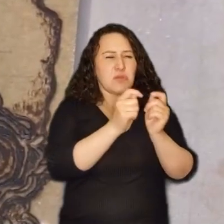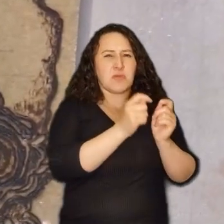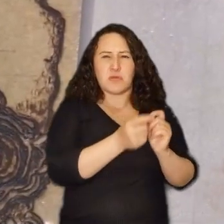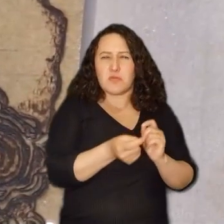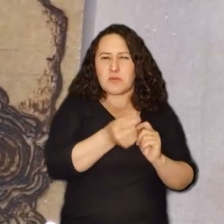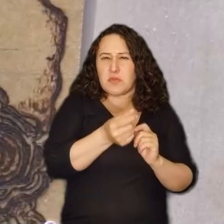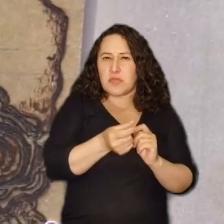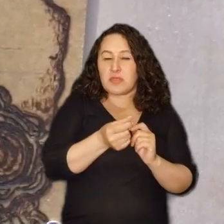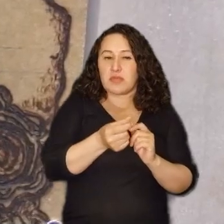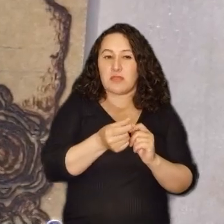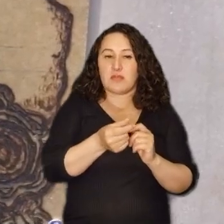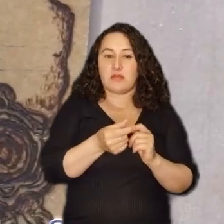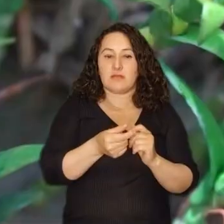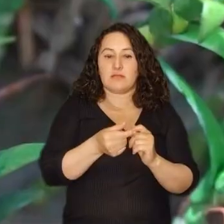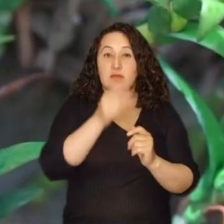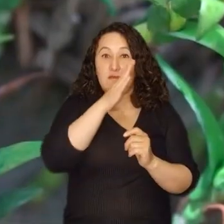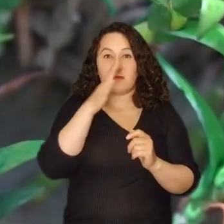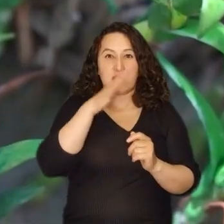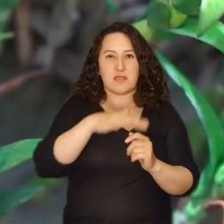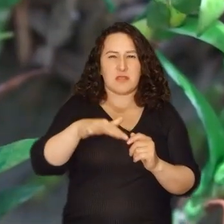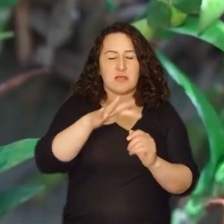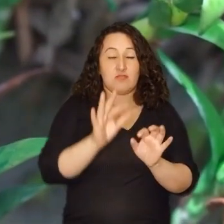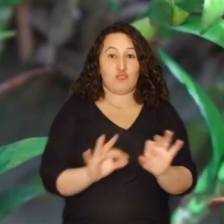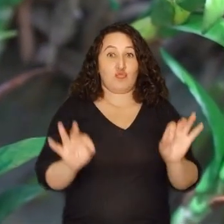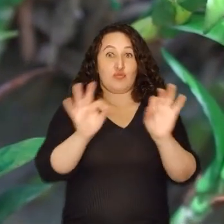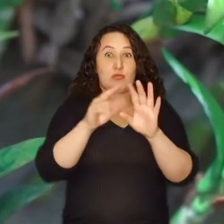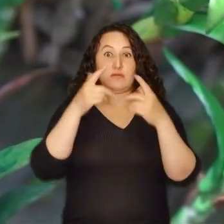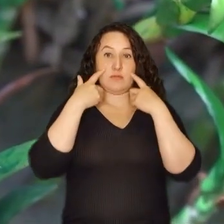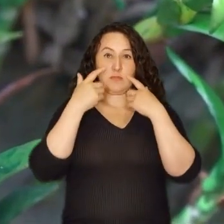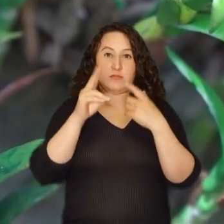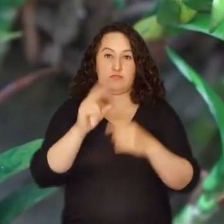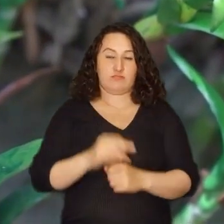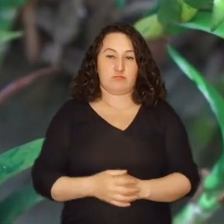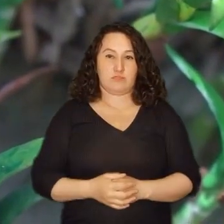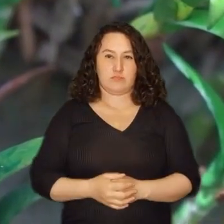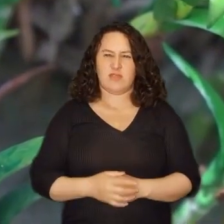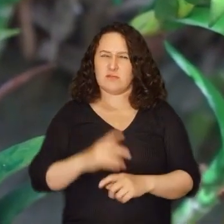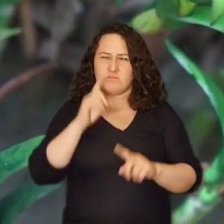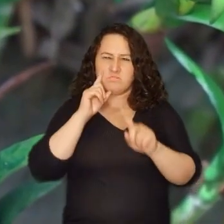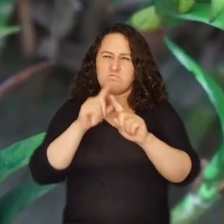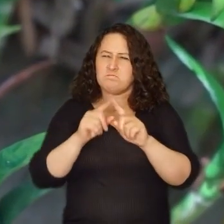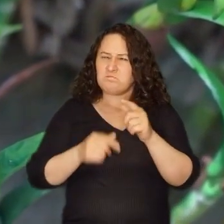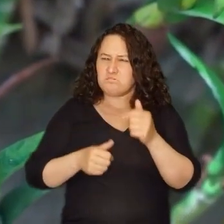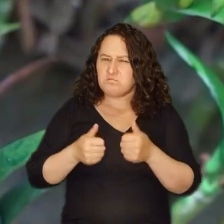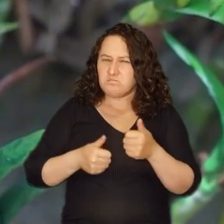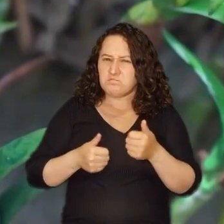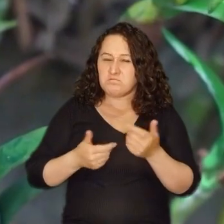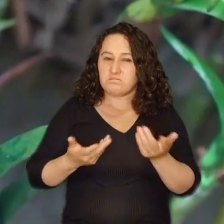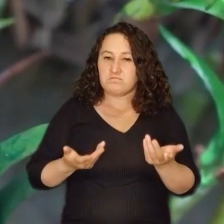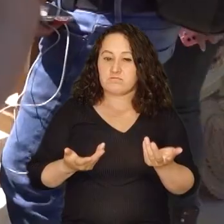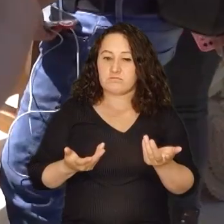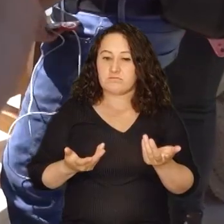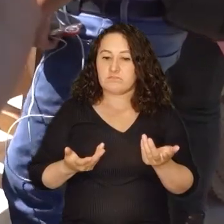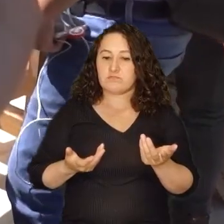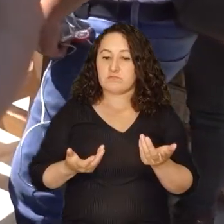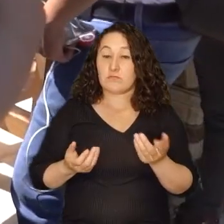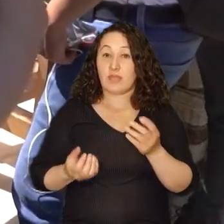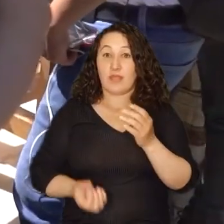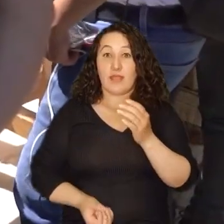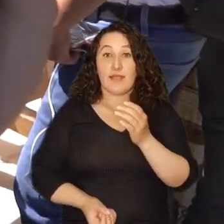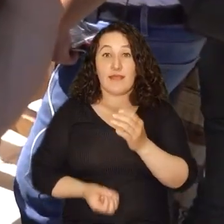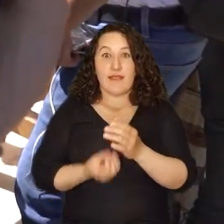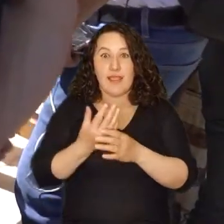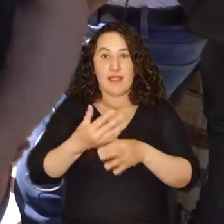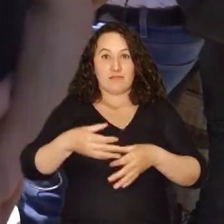finca que no son pues importantes económicamente. Entonces, ¿qué buscamos? Que